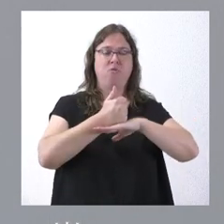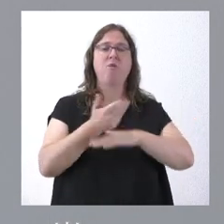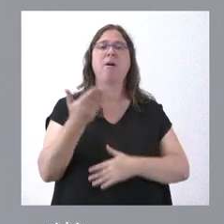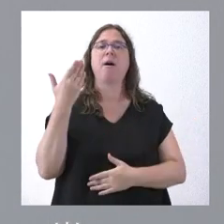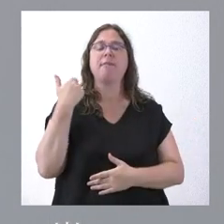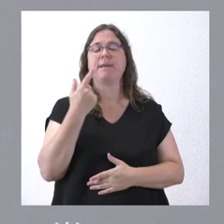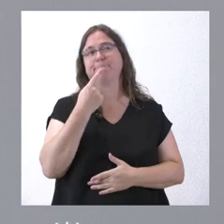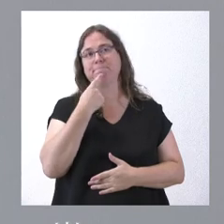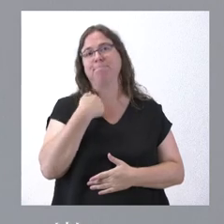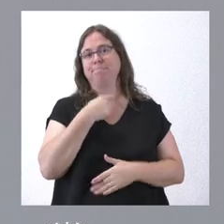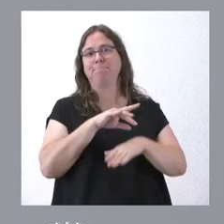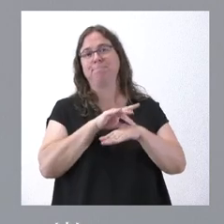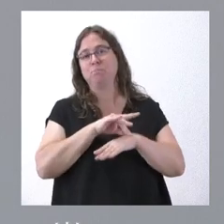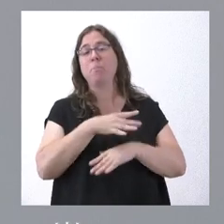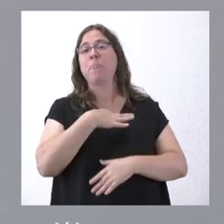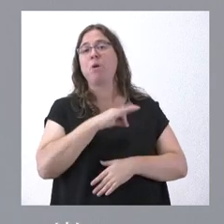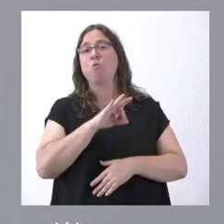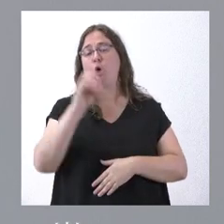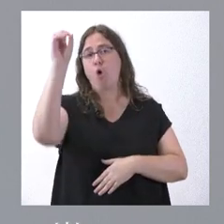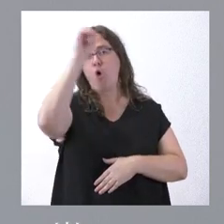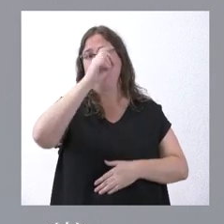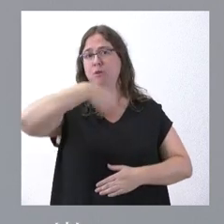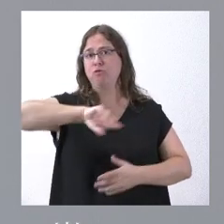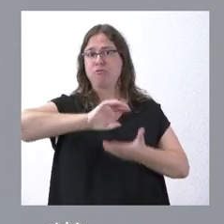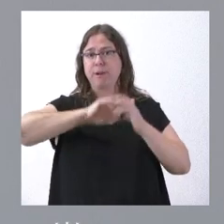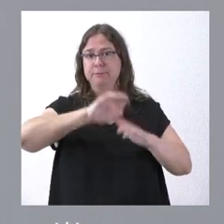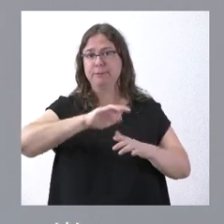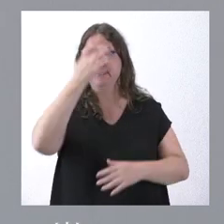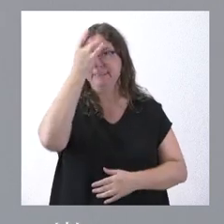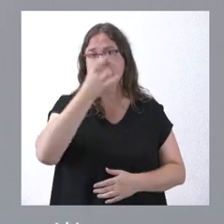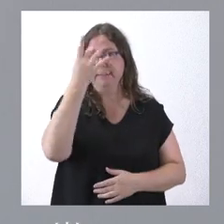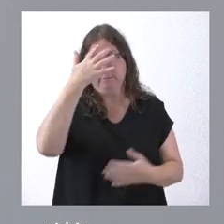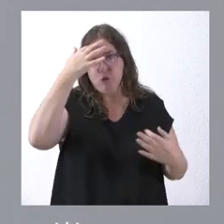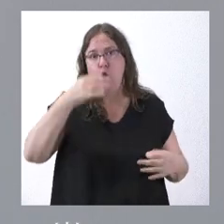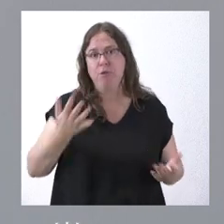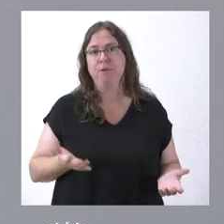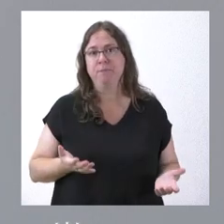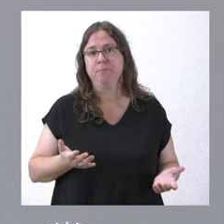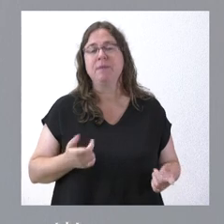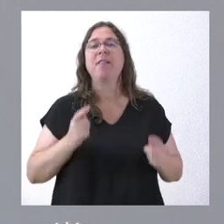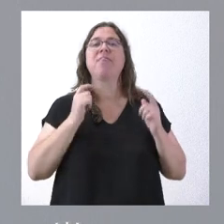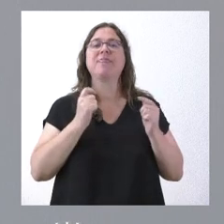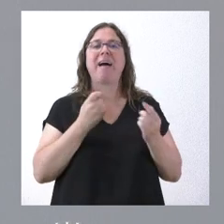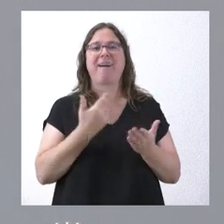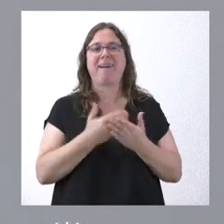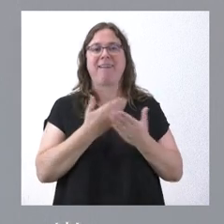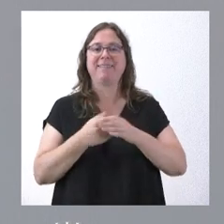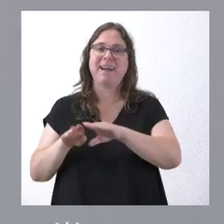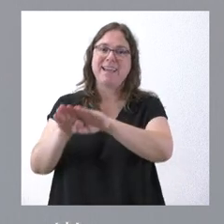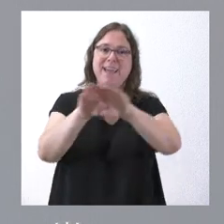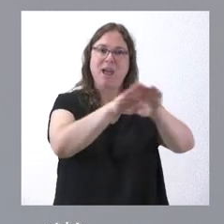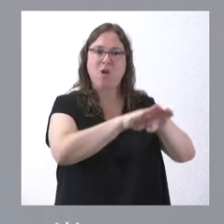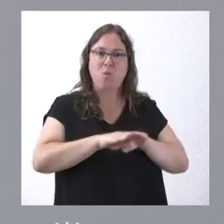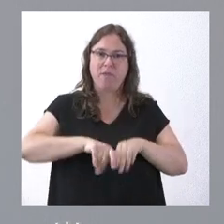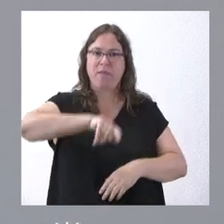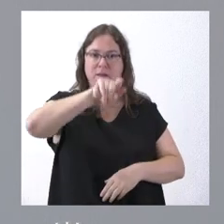una idea de que la posición que defendíamos desde Castilla y León es una idea que es razonable, que es garantizar la igualdad entre todos los españoles. Y